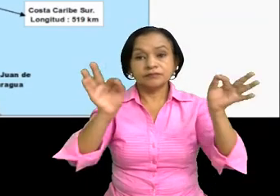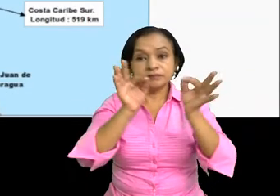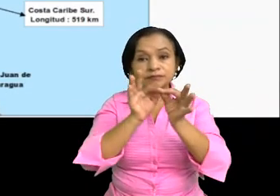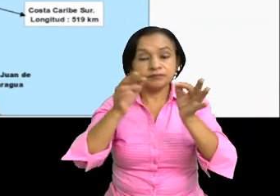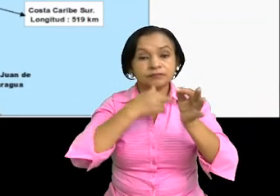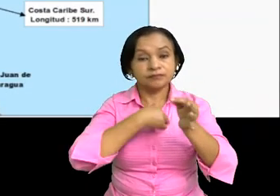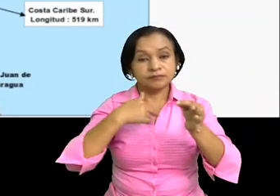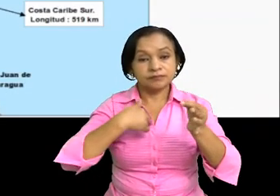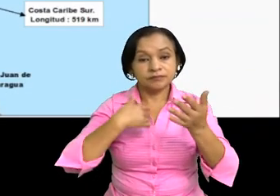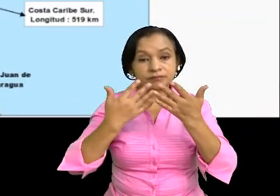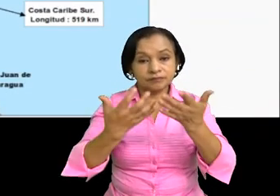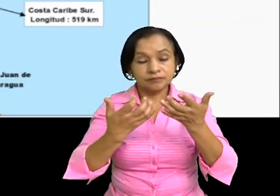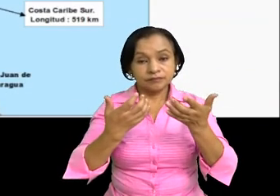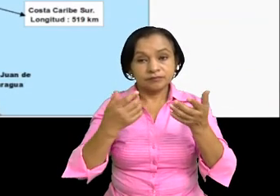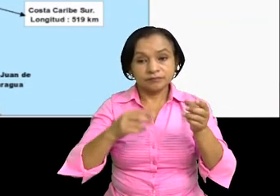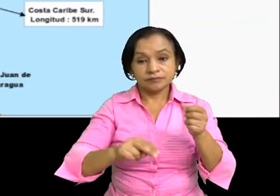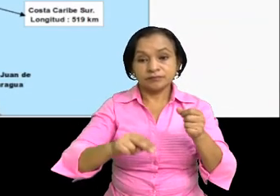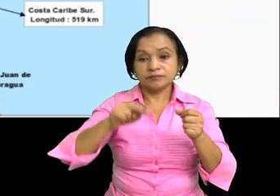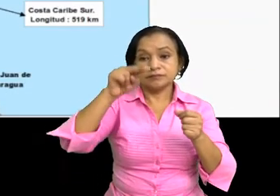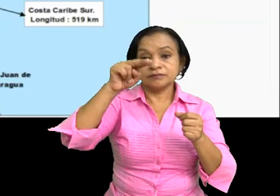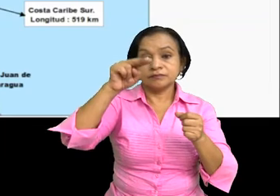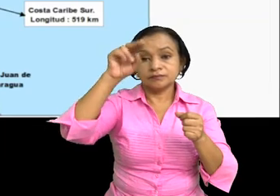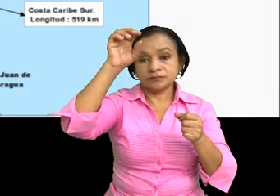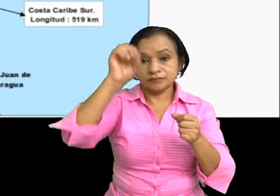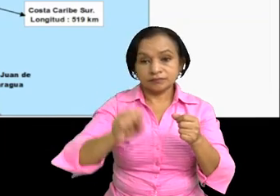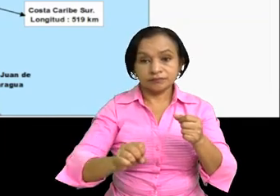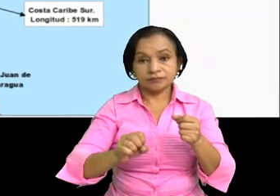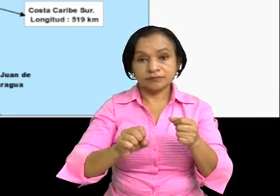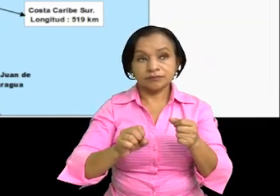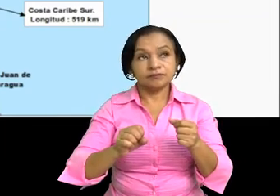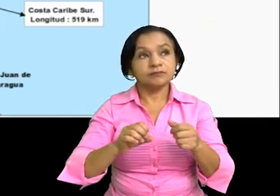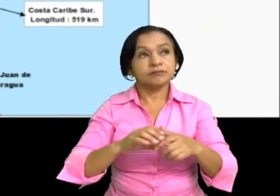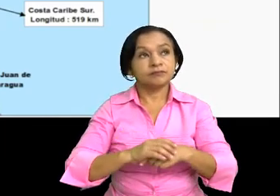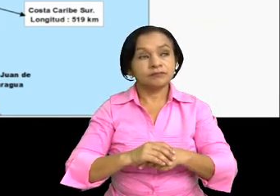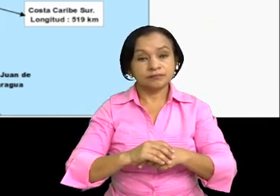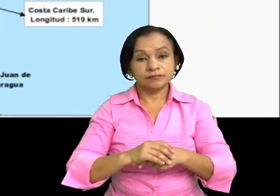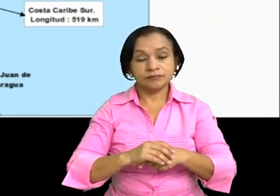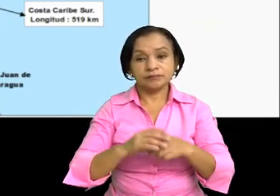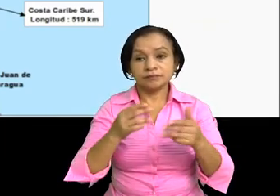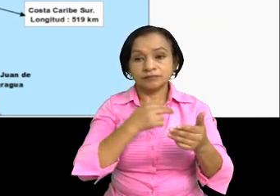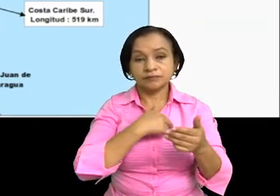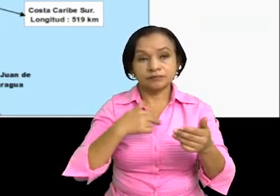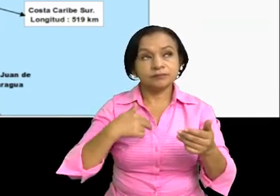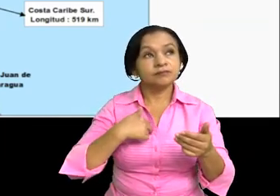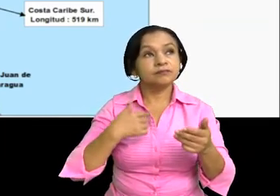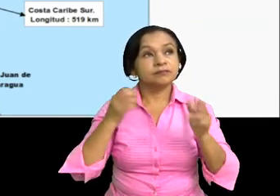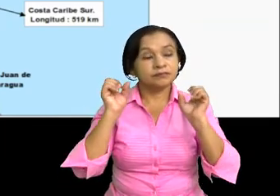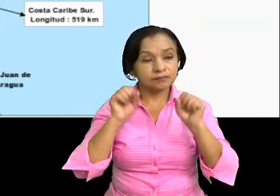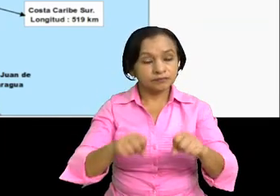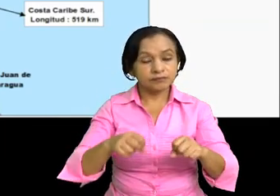están planteados de norte a sur. El corredor